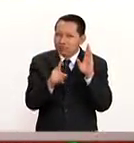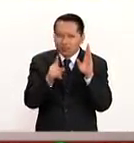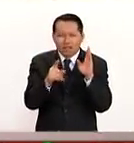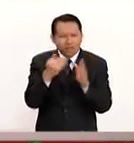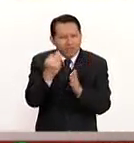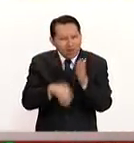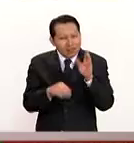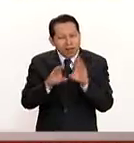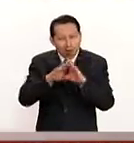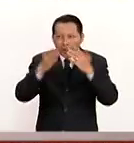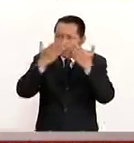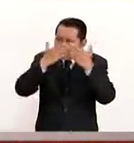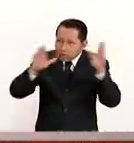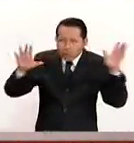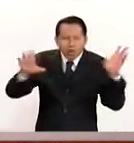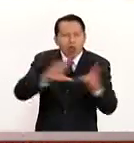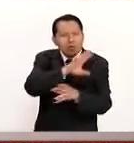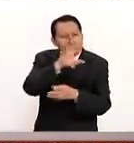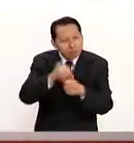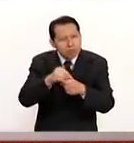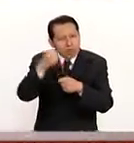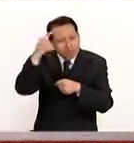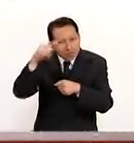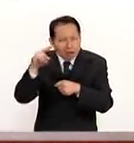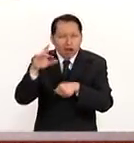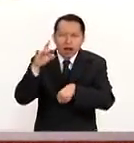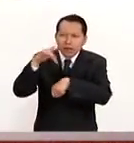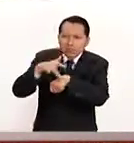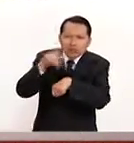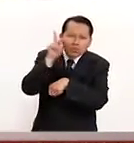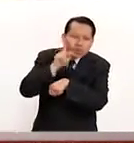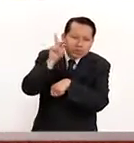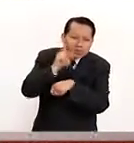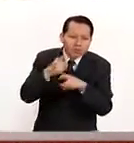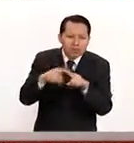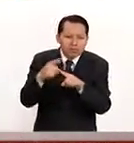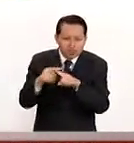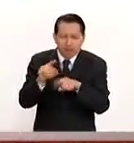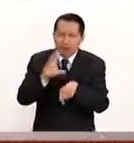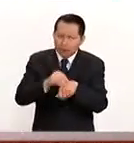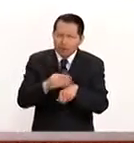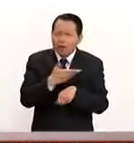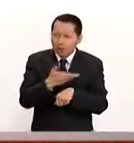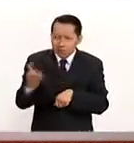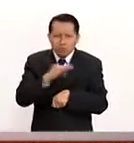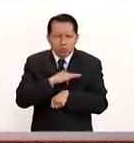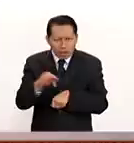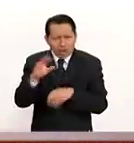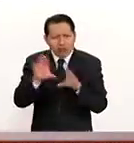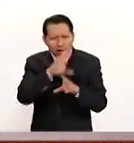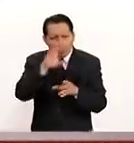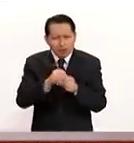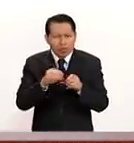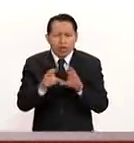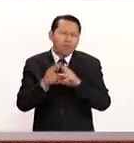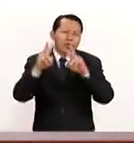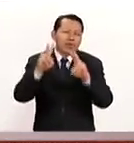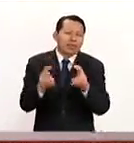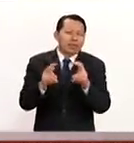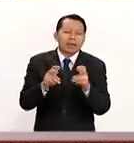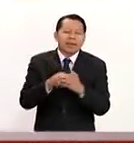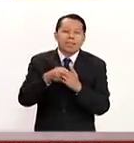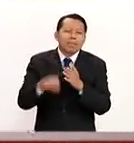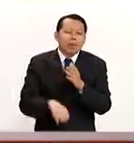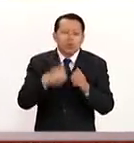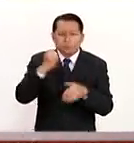experimentar. Entonces creo que la cuestión más importante es que lo debemos dejar obviamente que los chicos experimenten, que aprendan los temas, por ejemplo, que ven